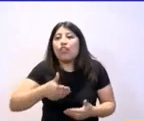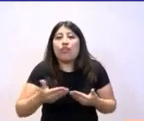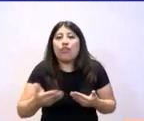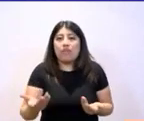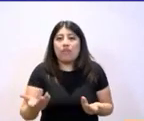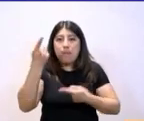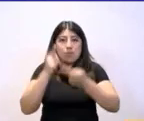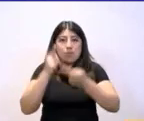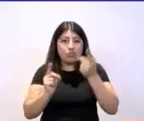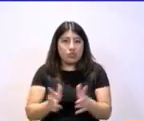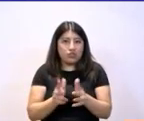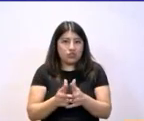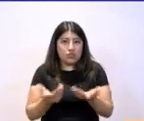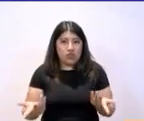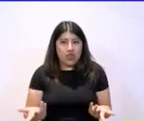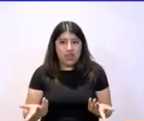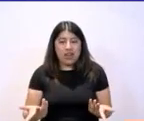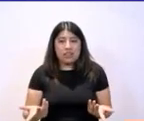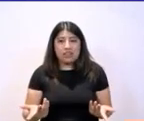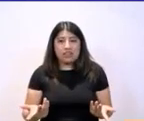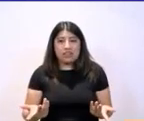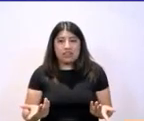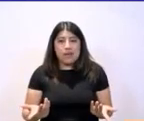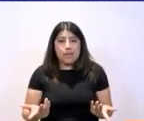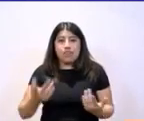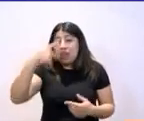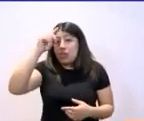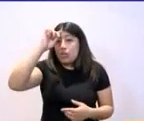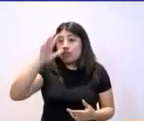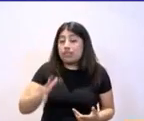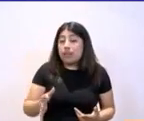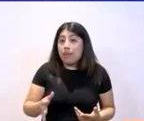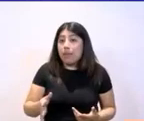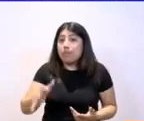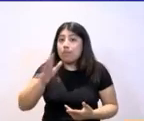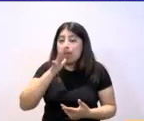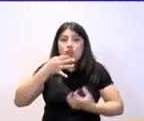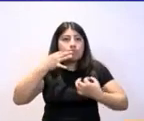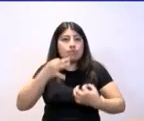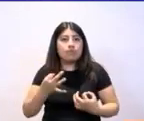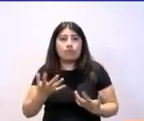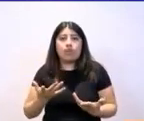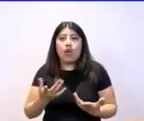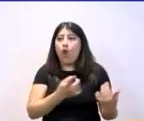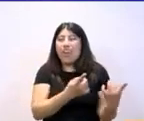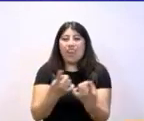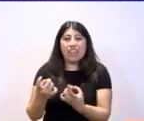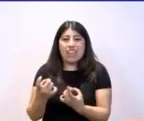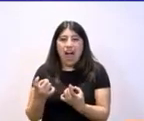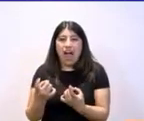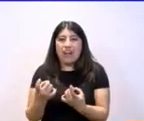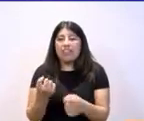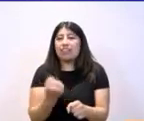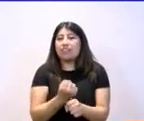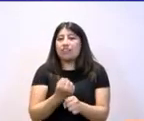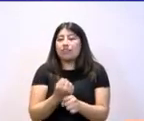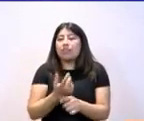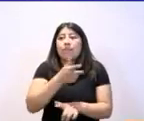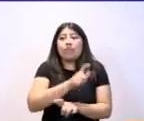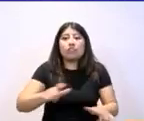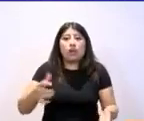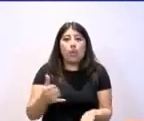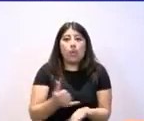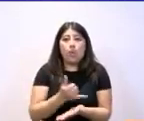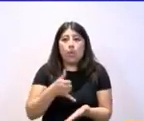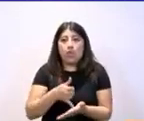presupuestos sociales del Gobierno de La Rioja? Pues no se sabe a dónde se van, pero desde luego a las necesidades de las personas más